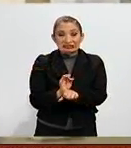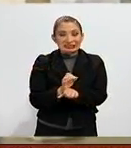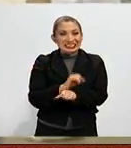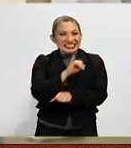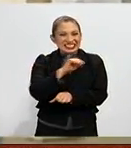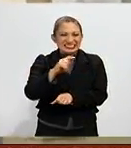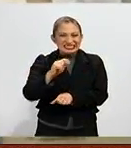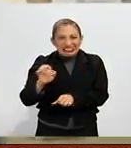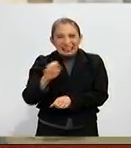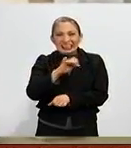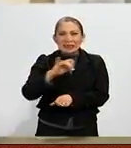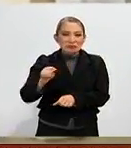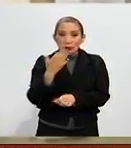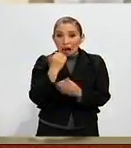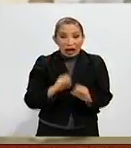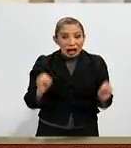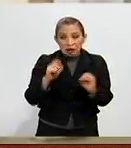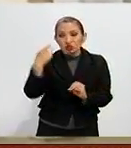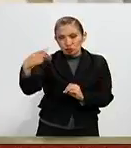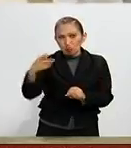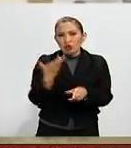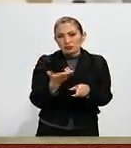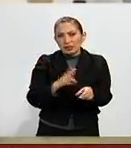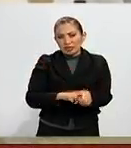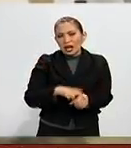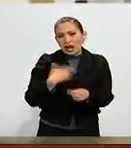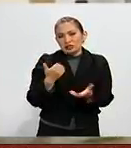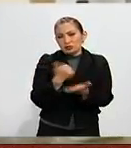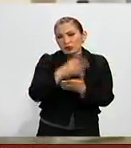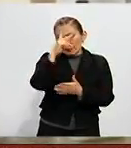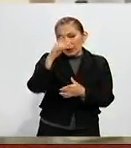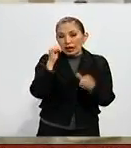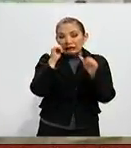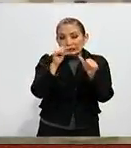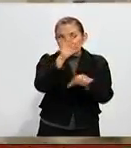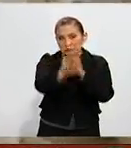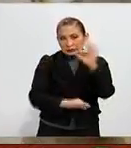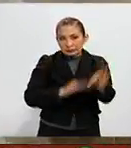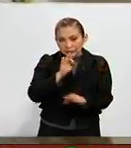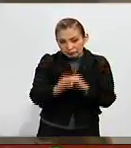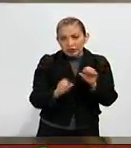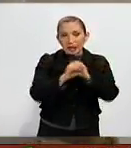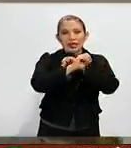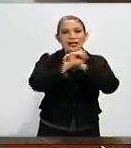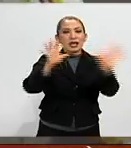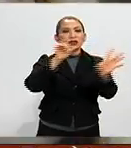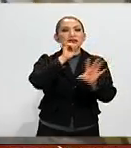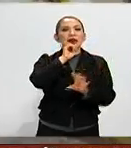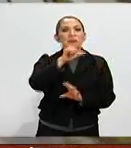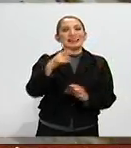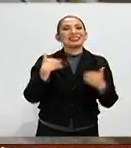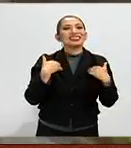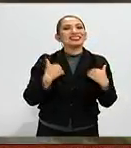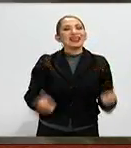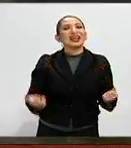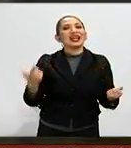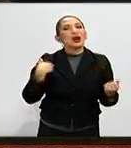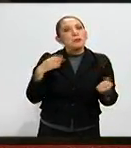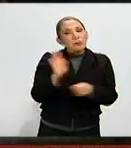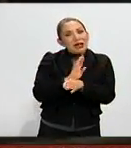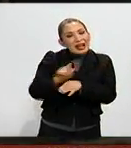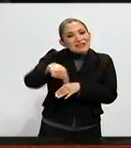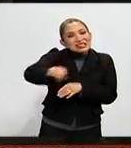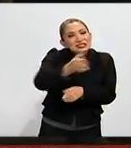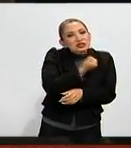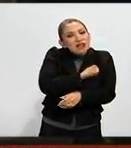para que el gobierno de la ciudad, a través de sus hospitales y clínicas, se hagan cargo de su atención, y por supuesto entender que se está privilegiando